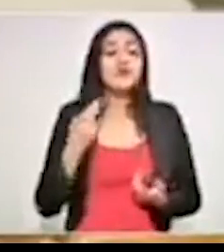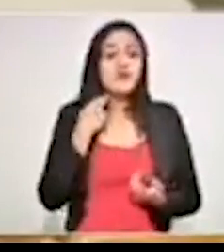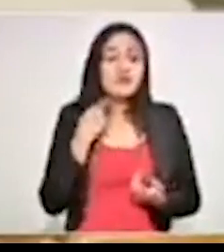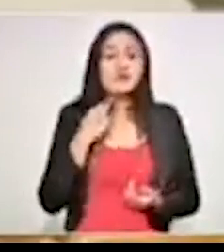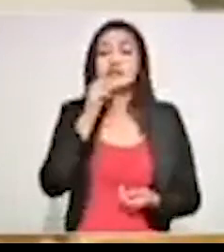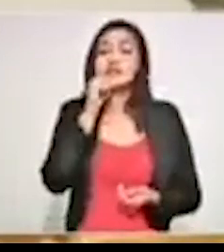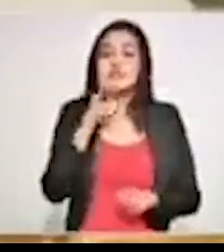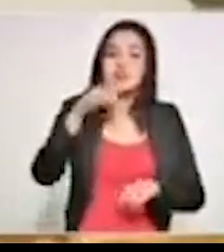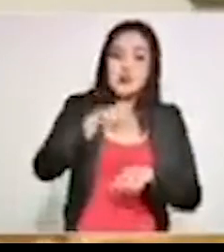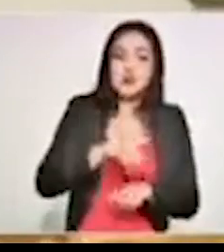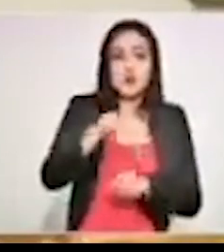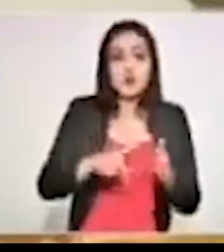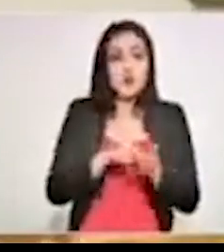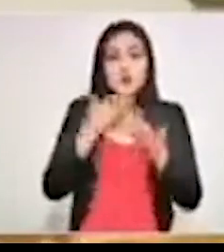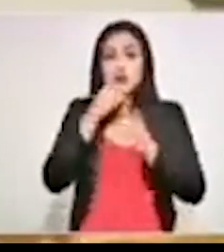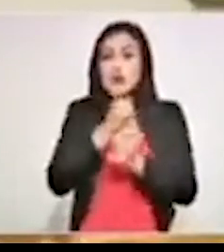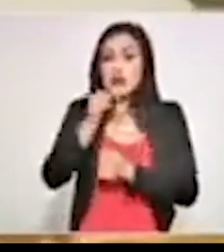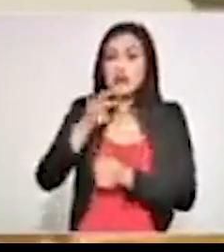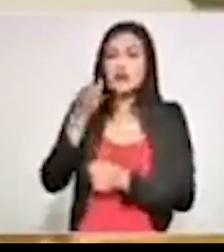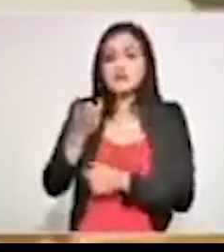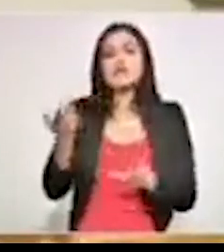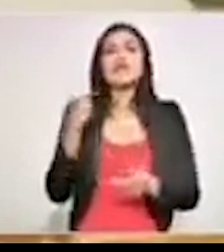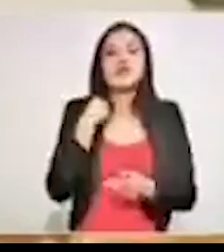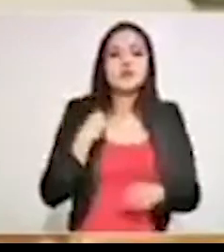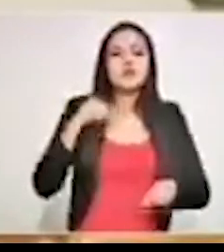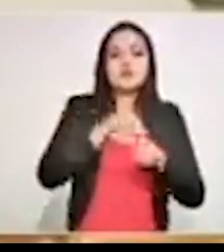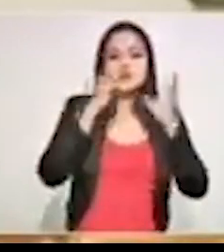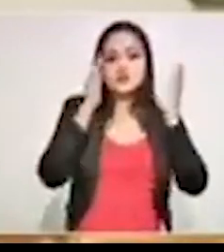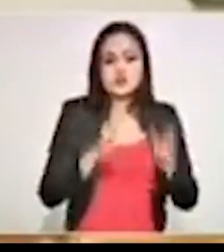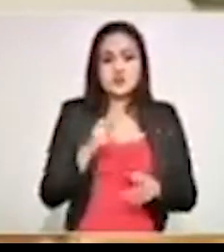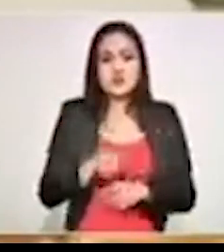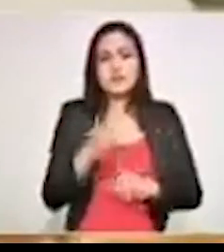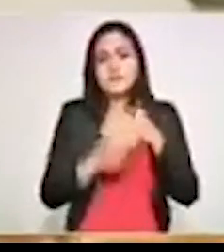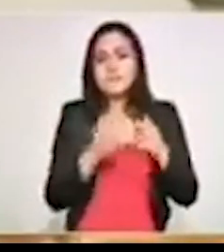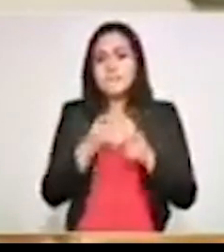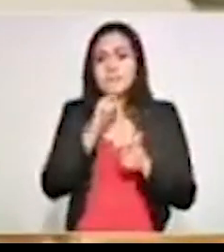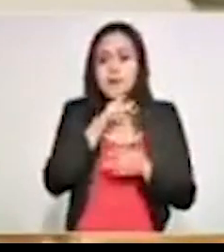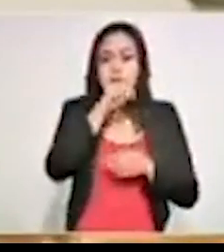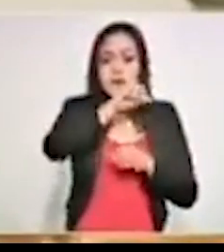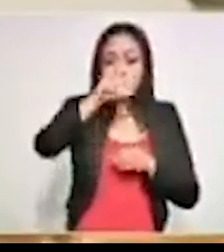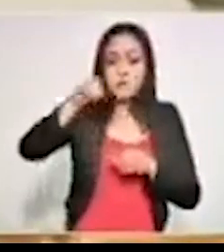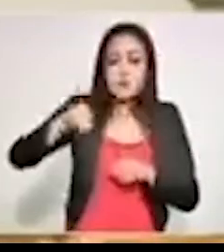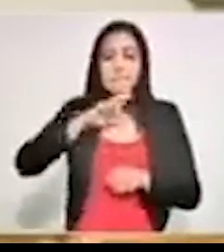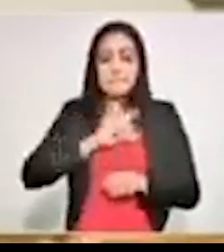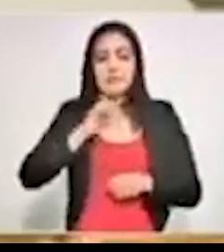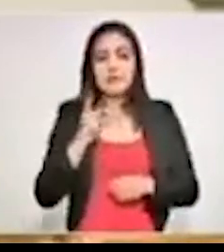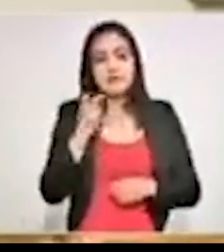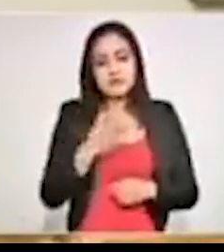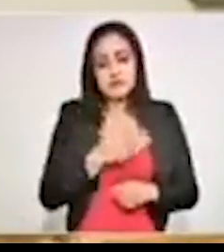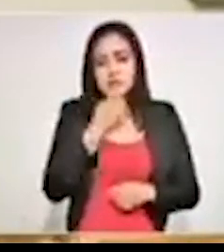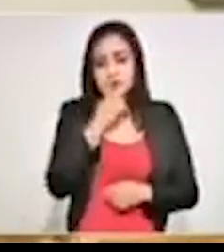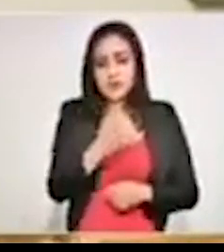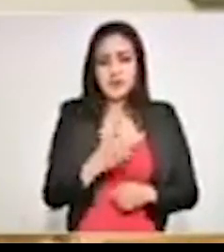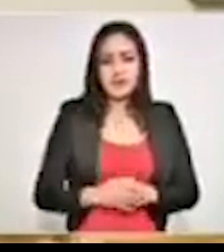notarías, en los lugares donde se está yendo a regionalizar las cosas. Eso es lo que yo